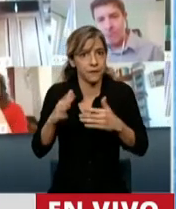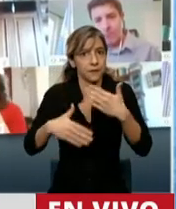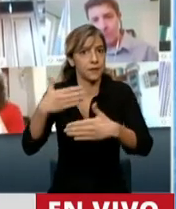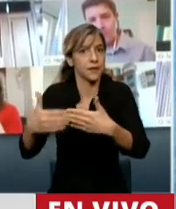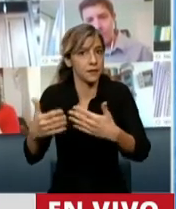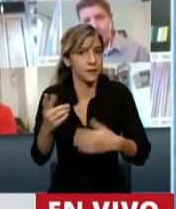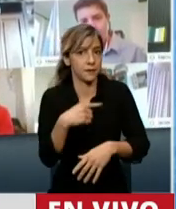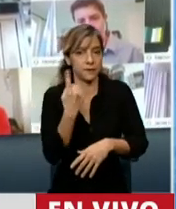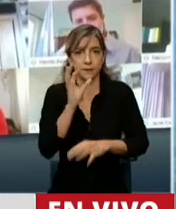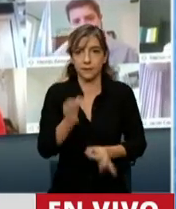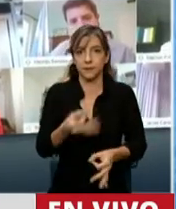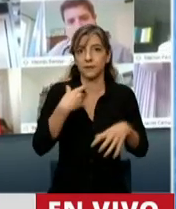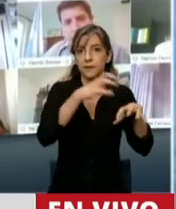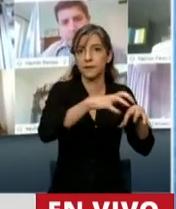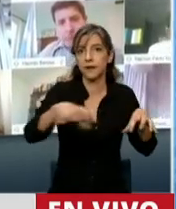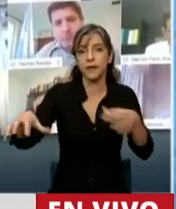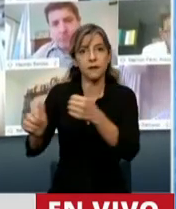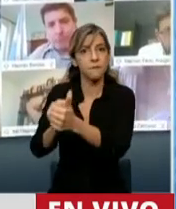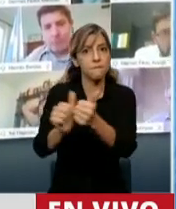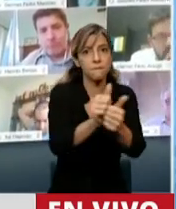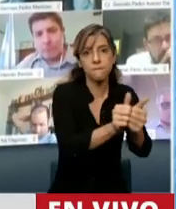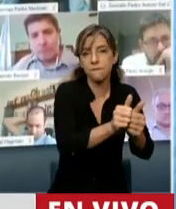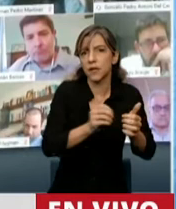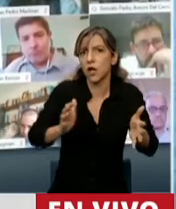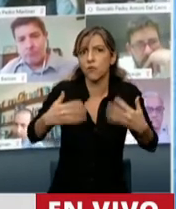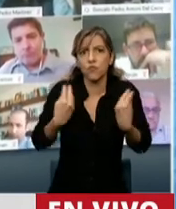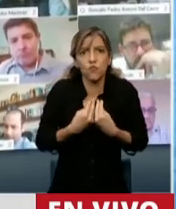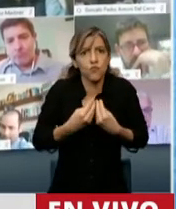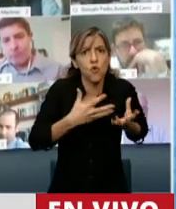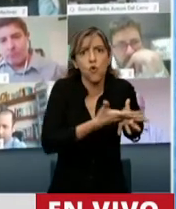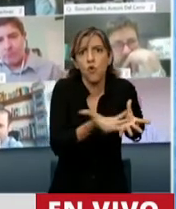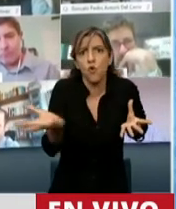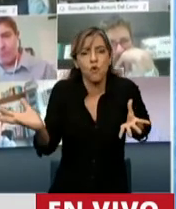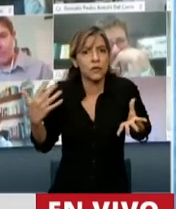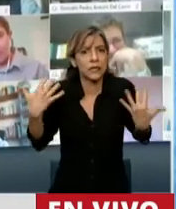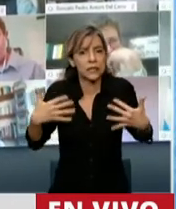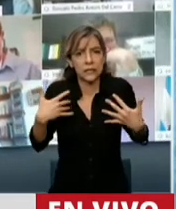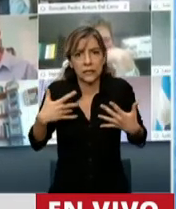riesgo y con ellos cientos de miles de empleos formales en la Argentina.